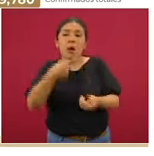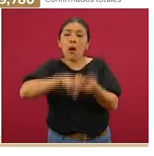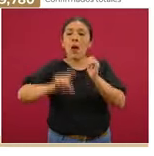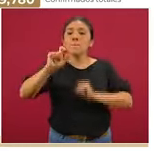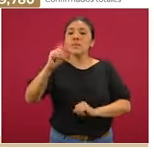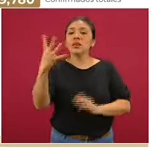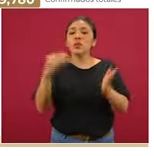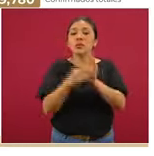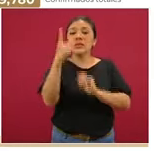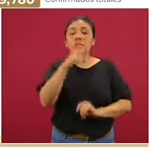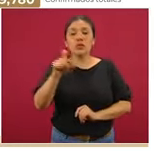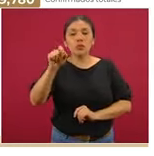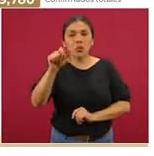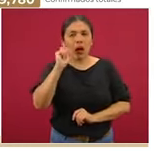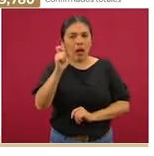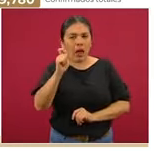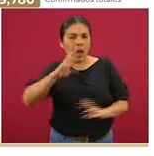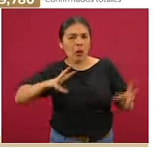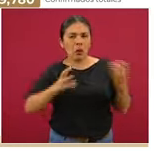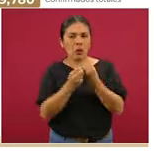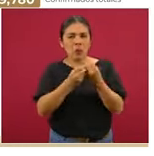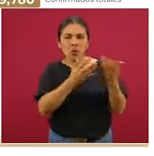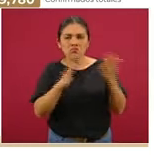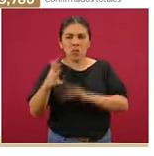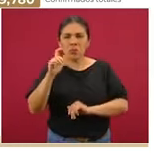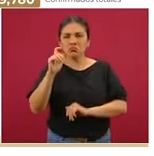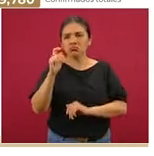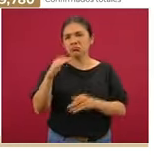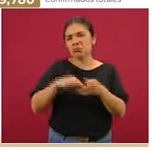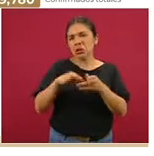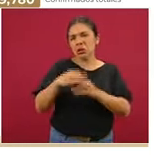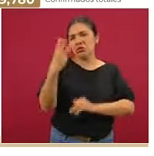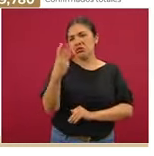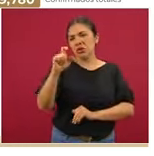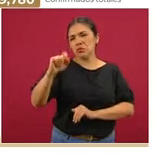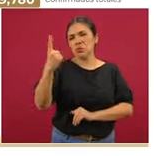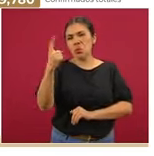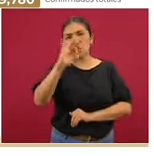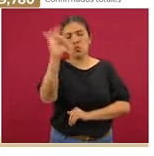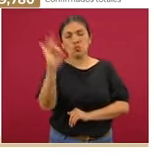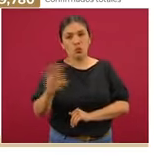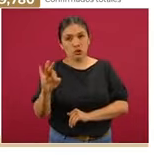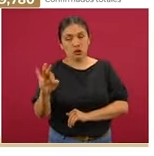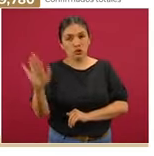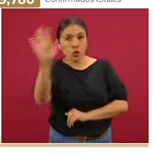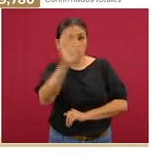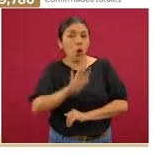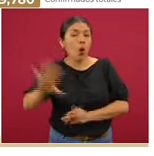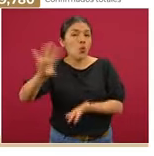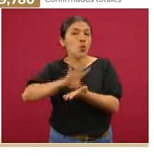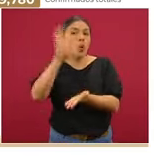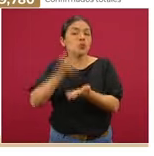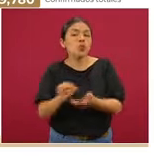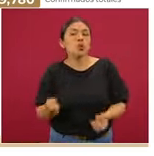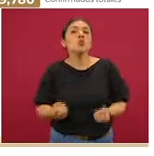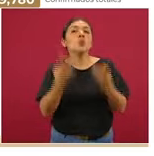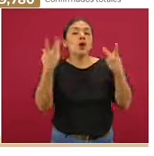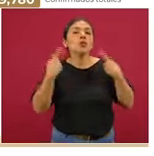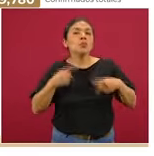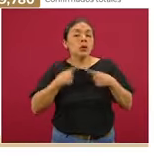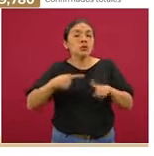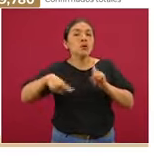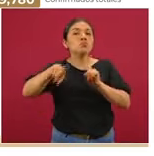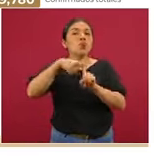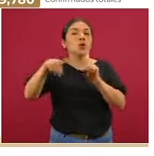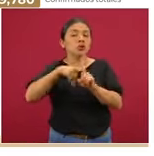24.120. Esto representa más o menos hasta el momento el 3.1% de la totalidad de casos